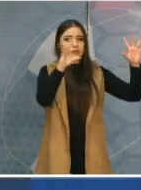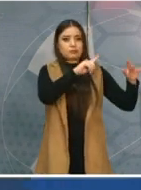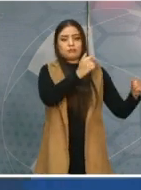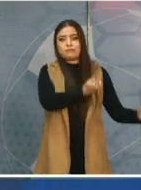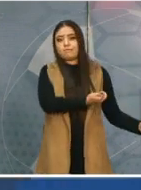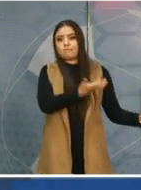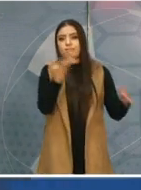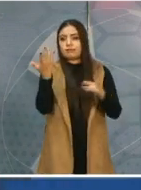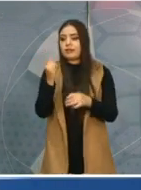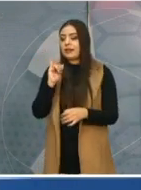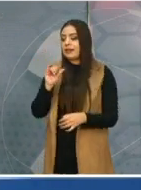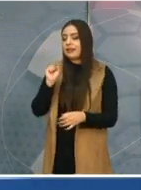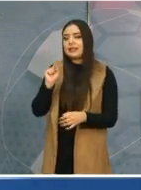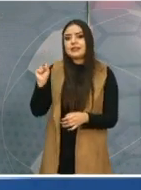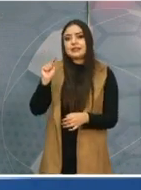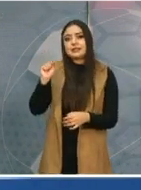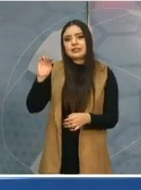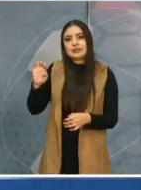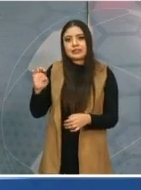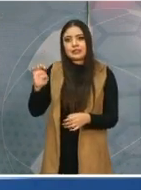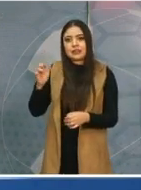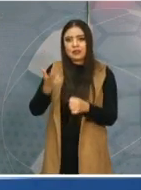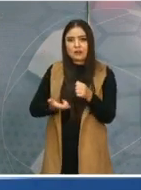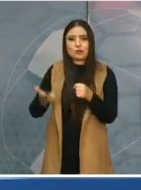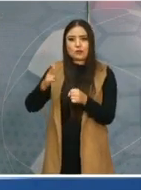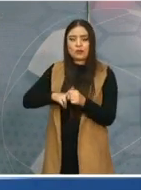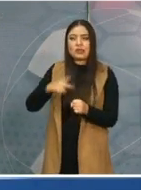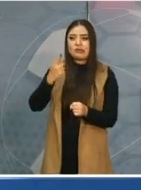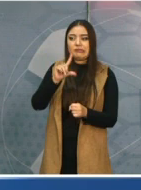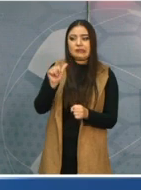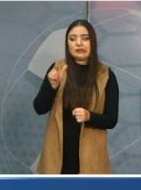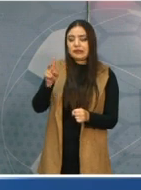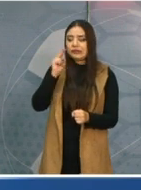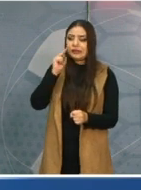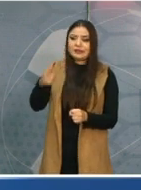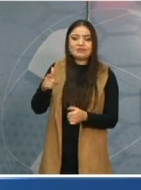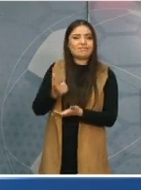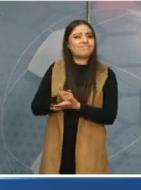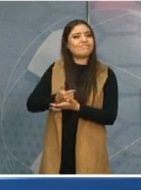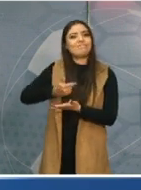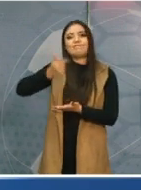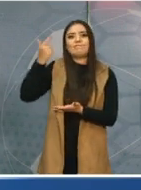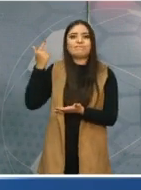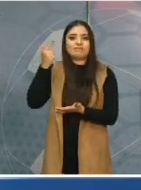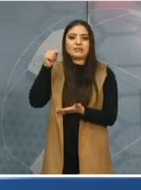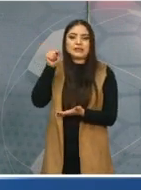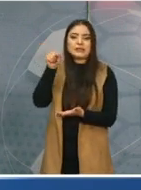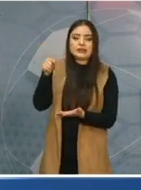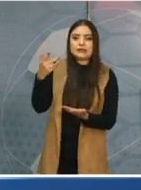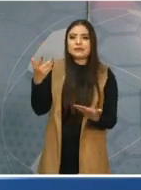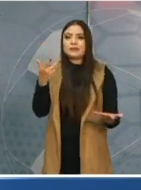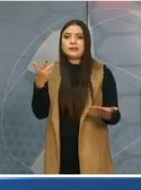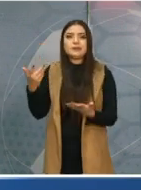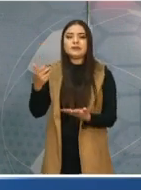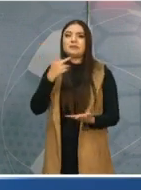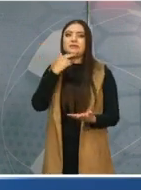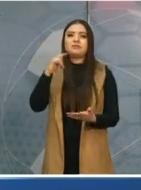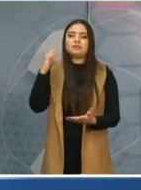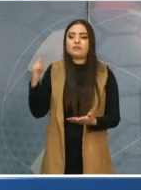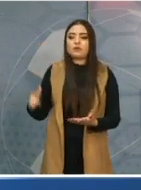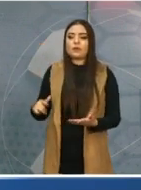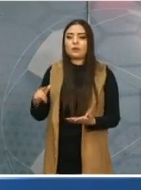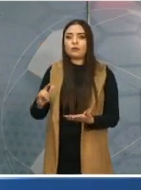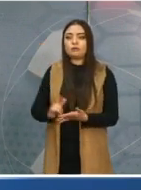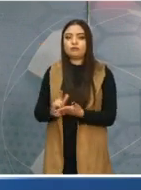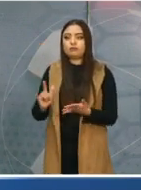que posteriormente debido a las lesiones de gravedad que había sufrido y pese a que se encontraba estable en un vuelo proporcionado por el gobierno del estado